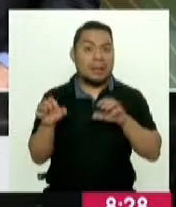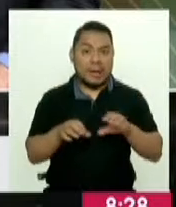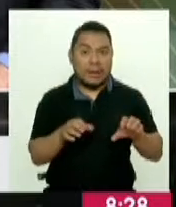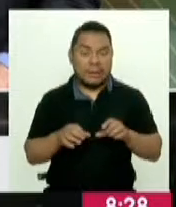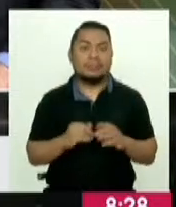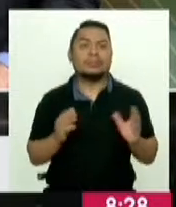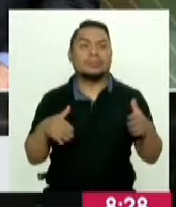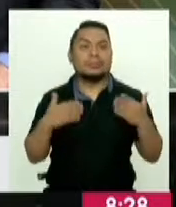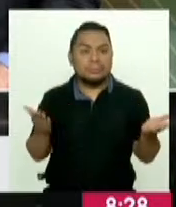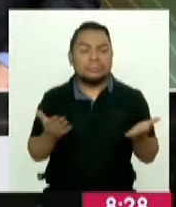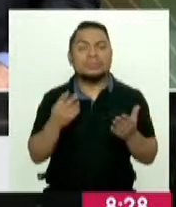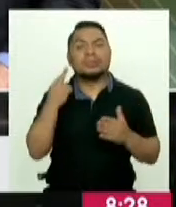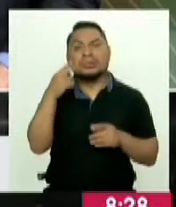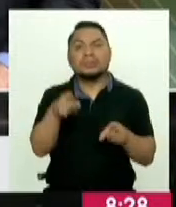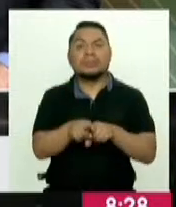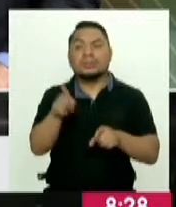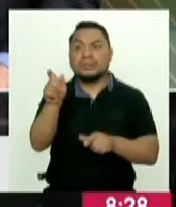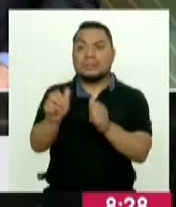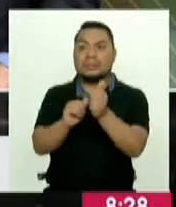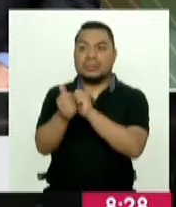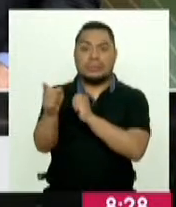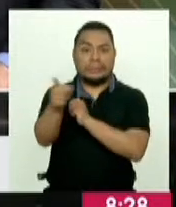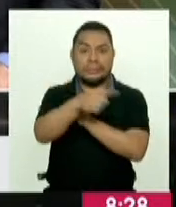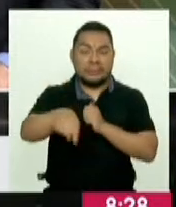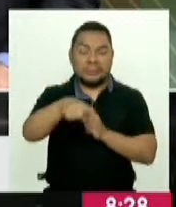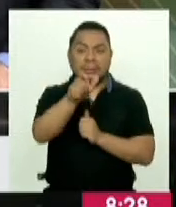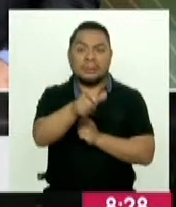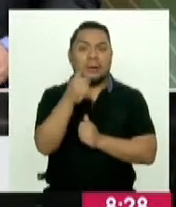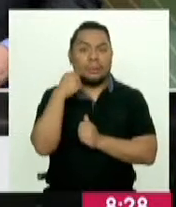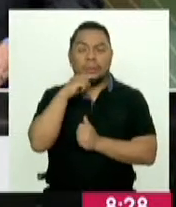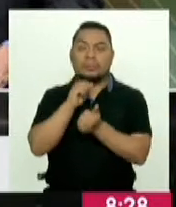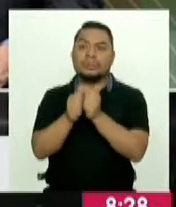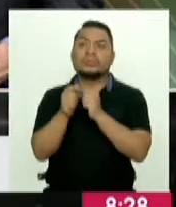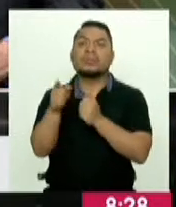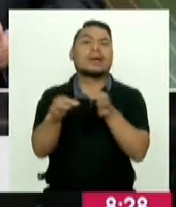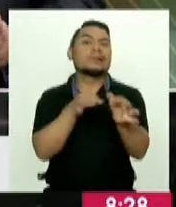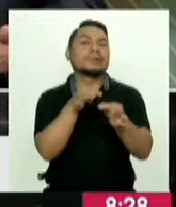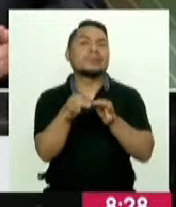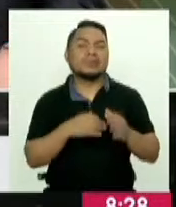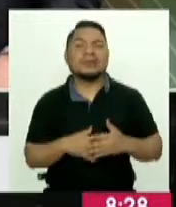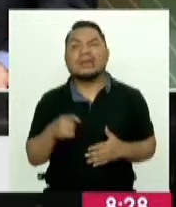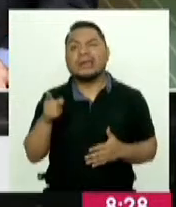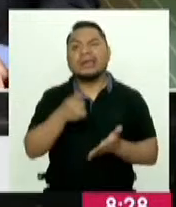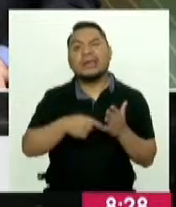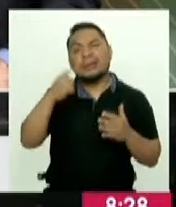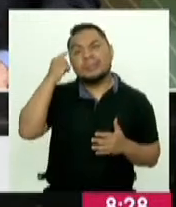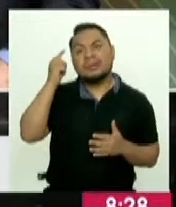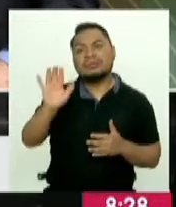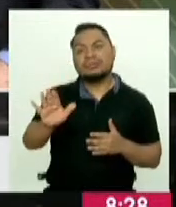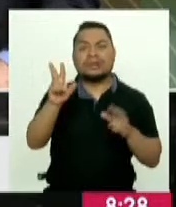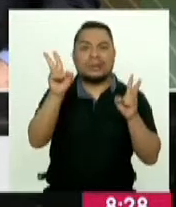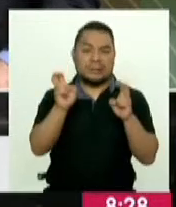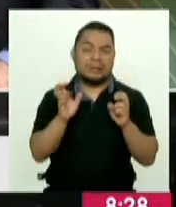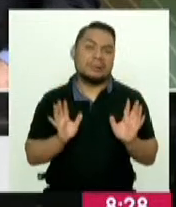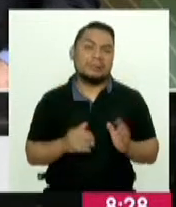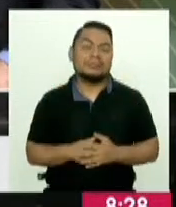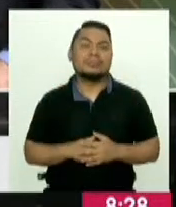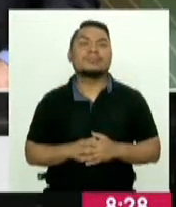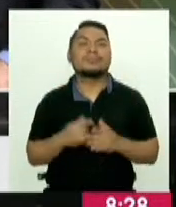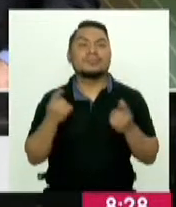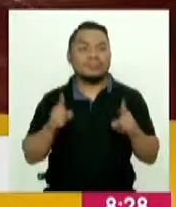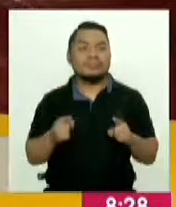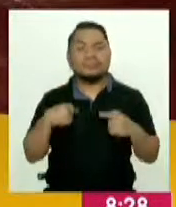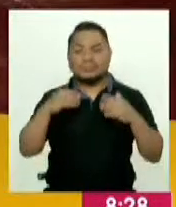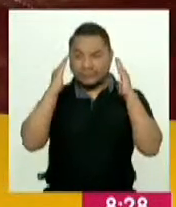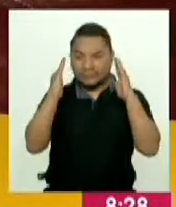deben ser motivo para que los candidatos y candidatas expliquen qué piensan en relación con esos temas. De acuerdo,